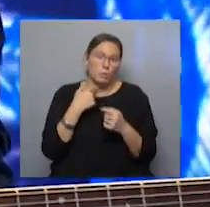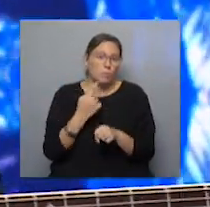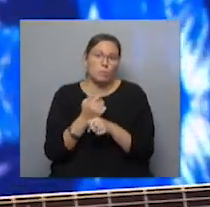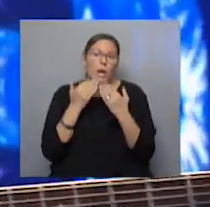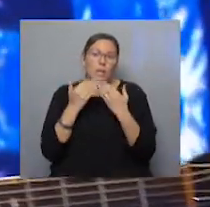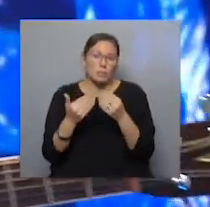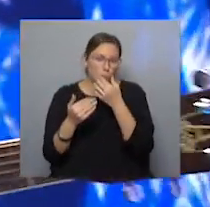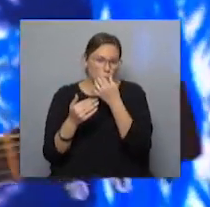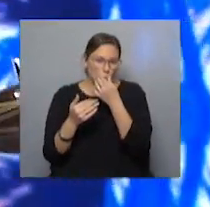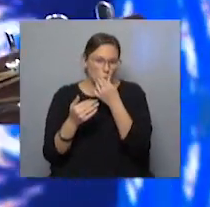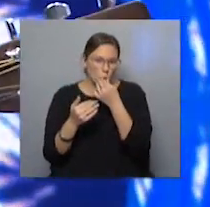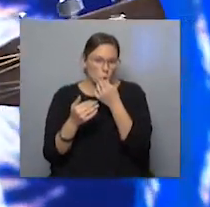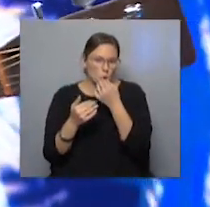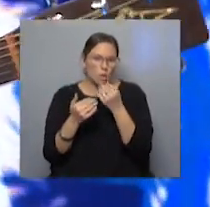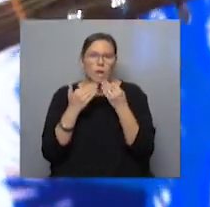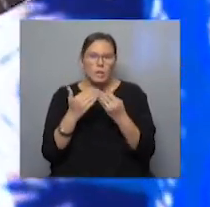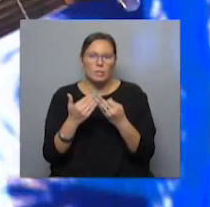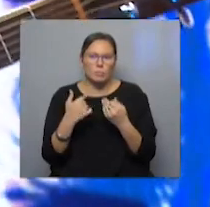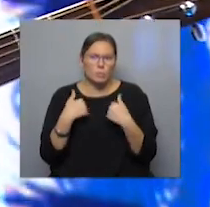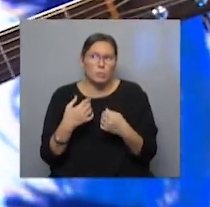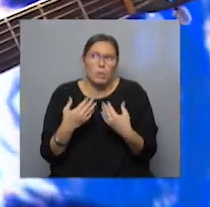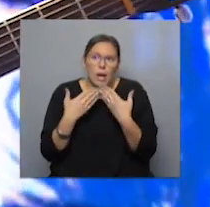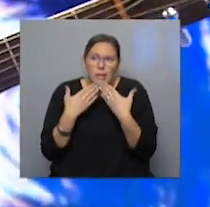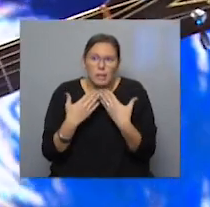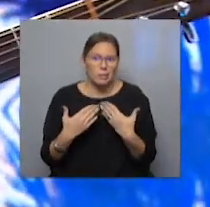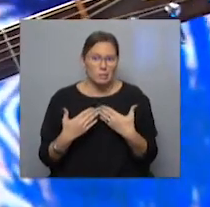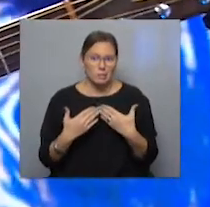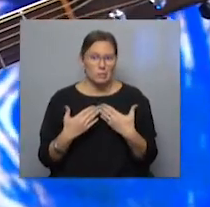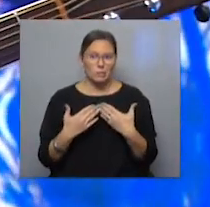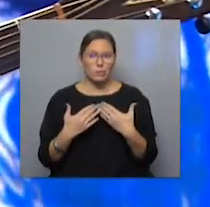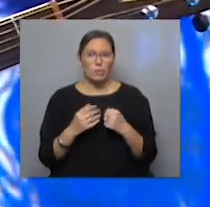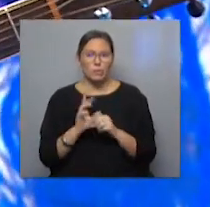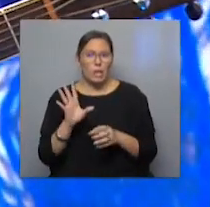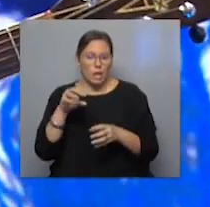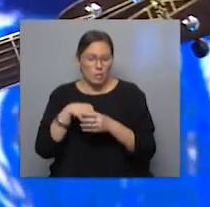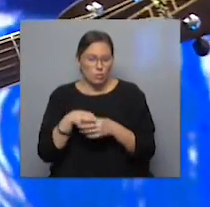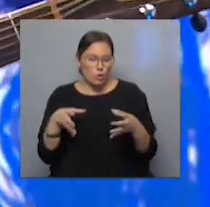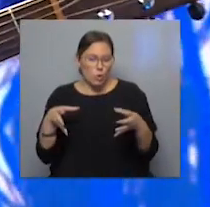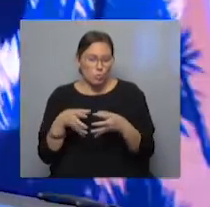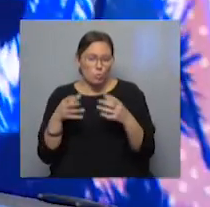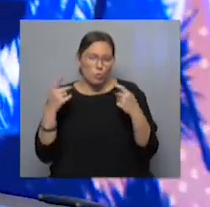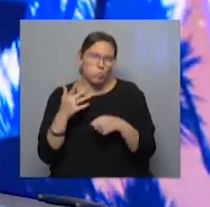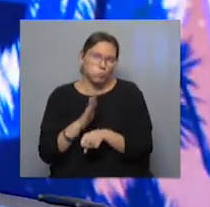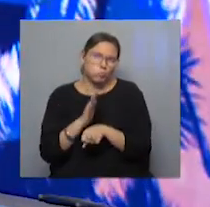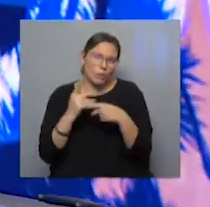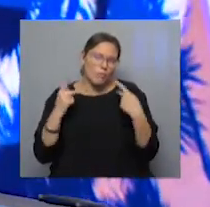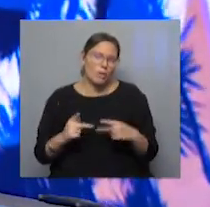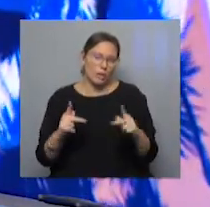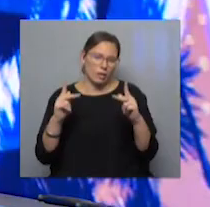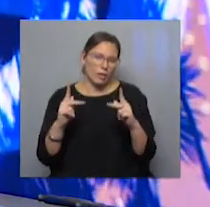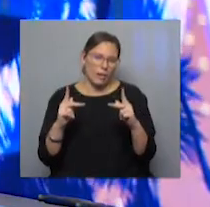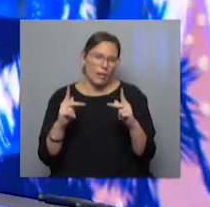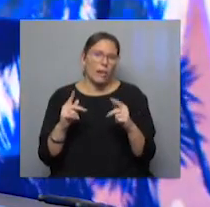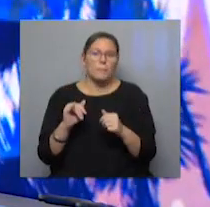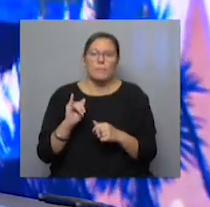agradecimiento. O sea, yo estoy súper agradecido de haber formado parte de esta aventura y este viaje.